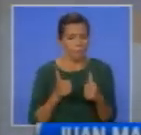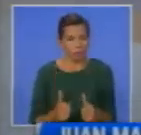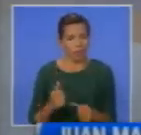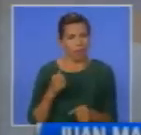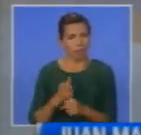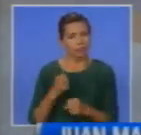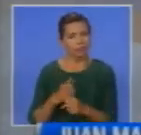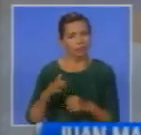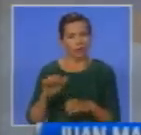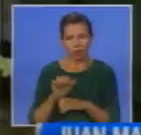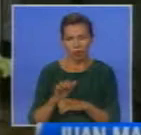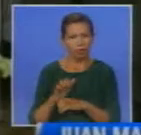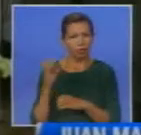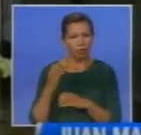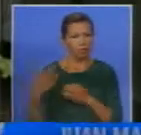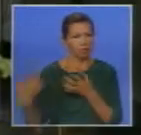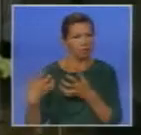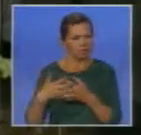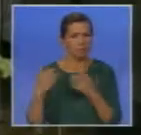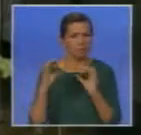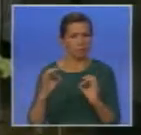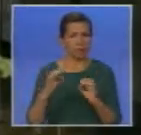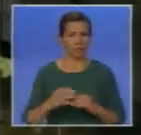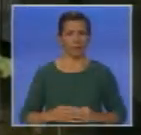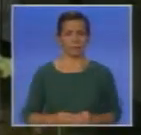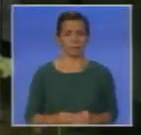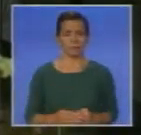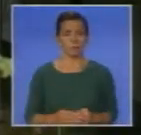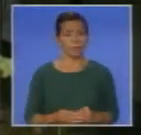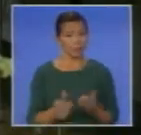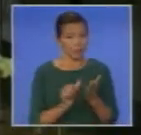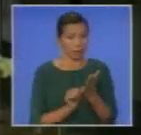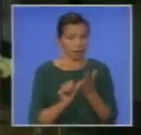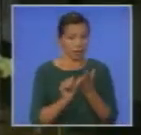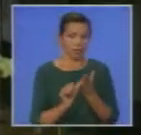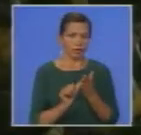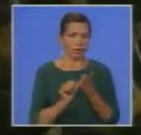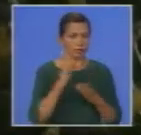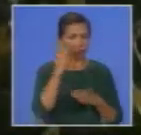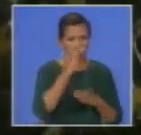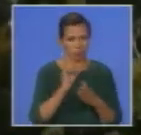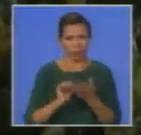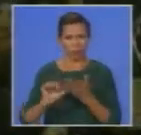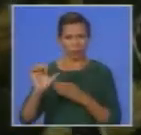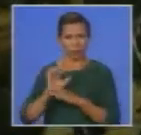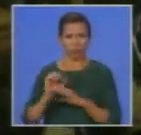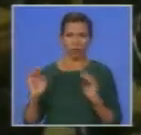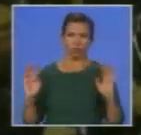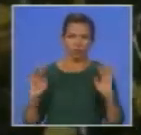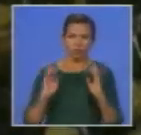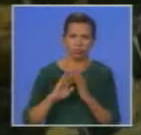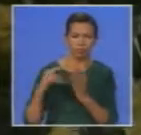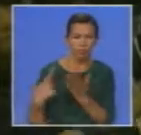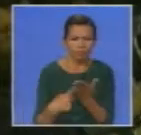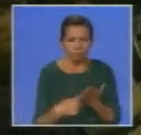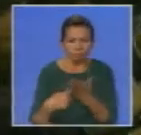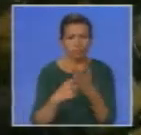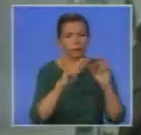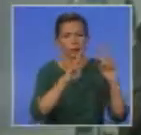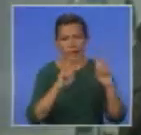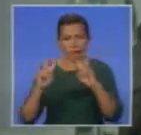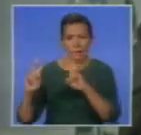avanzado muchísimo. Los ministros de ambos países también se reunieron para revisar temas de interés para las dos